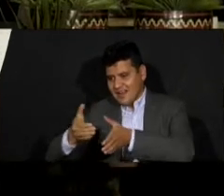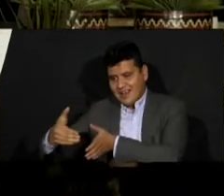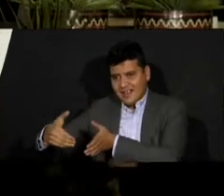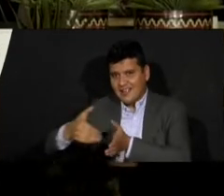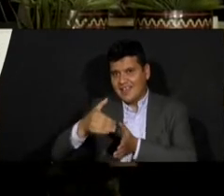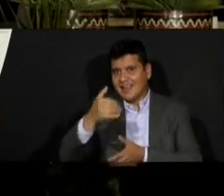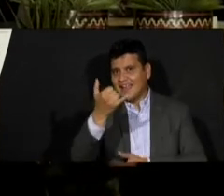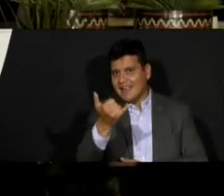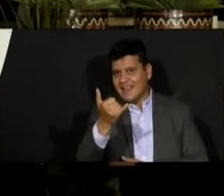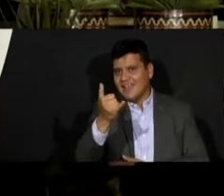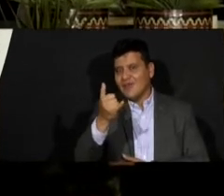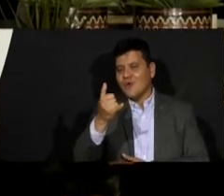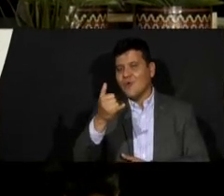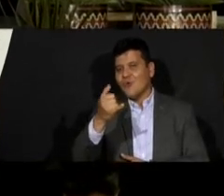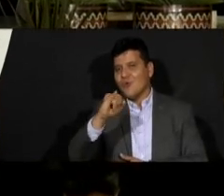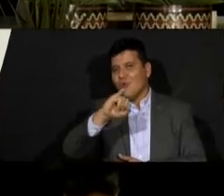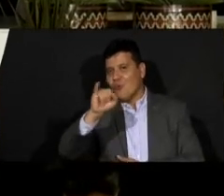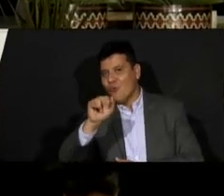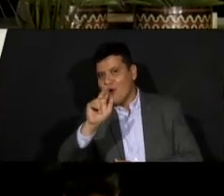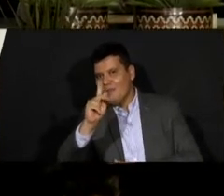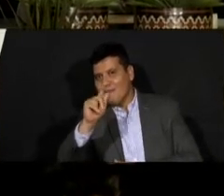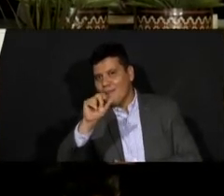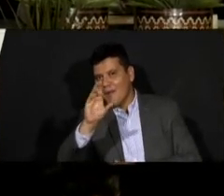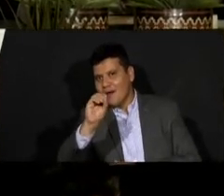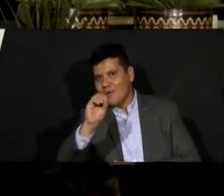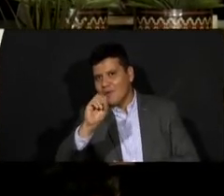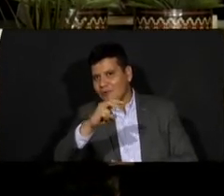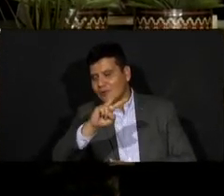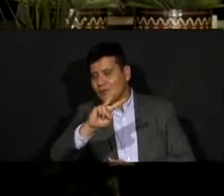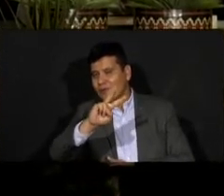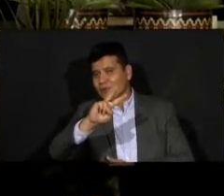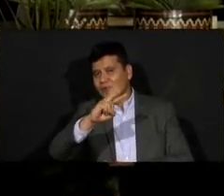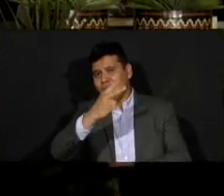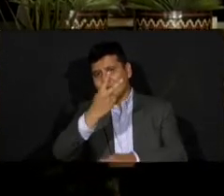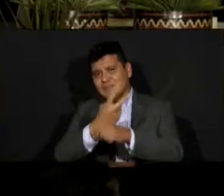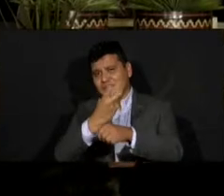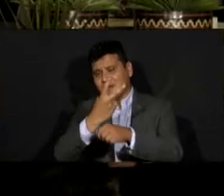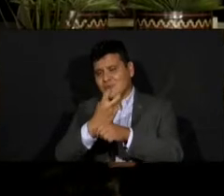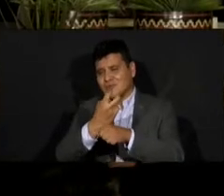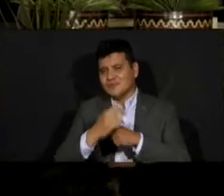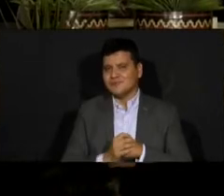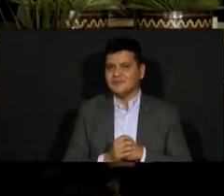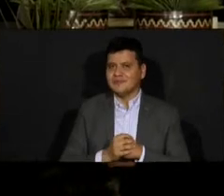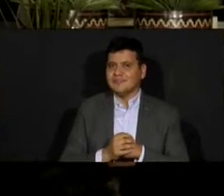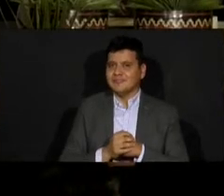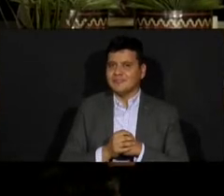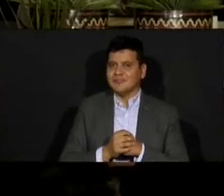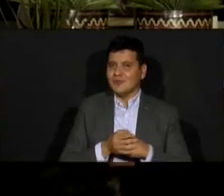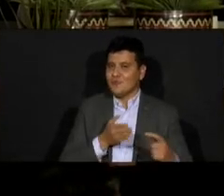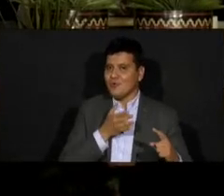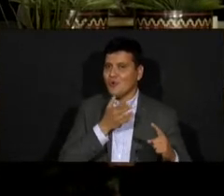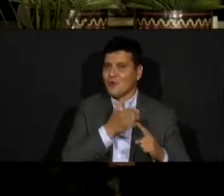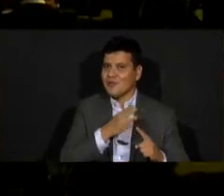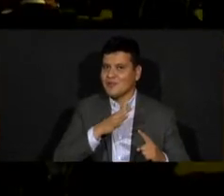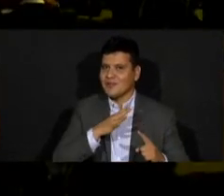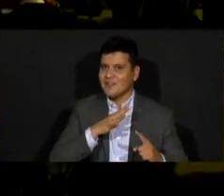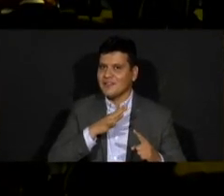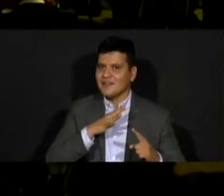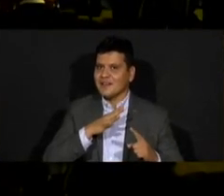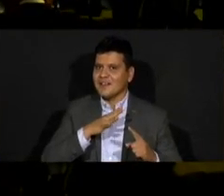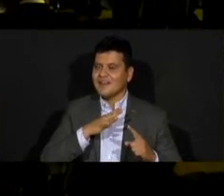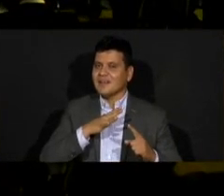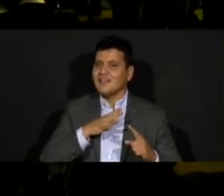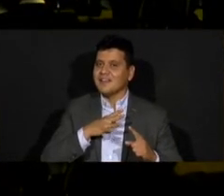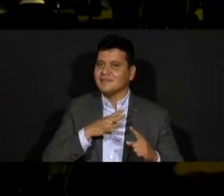Juárez, Chihuahua, con el objeto de celebrar la sesión solemne que se efectuará el día 8